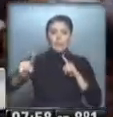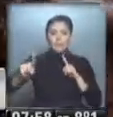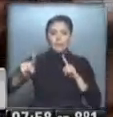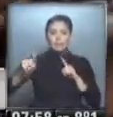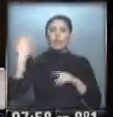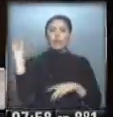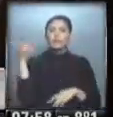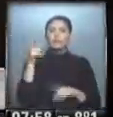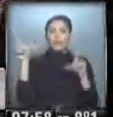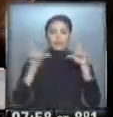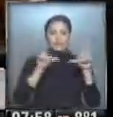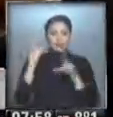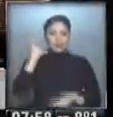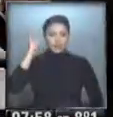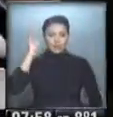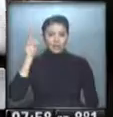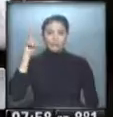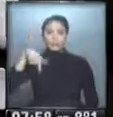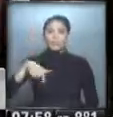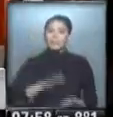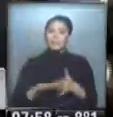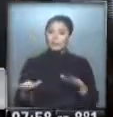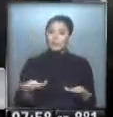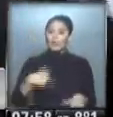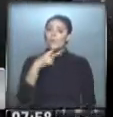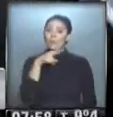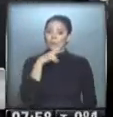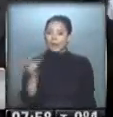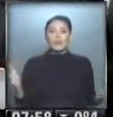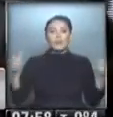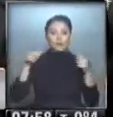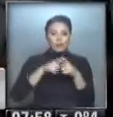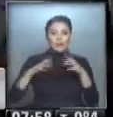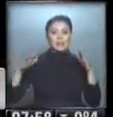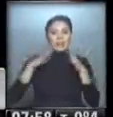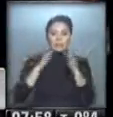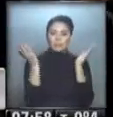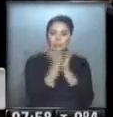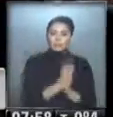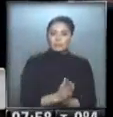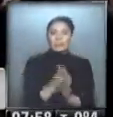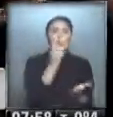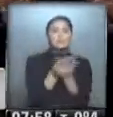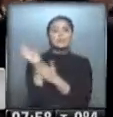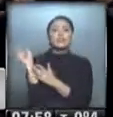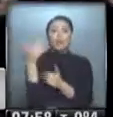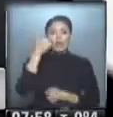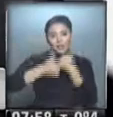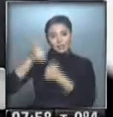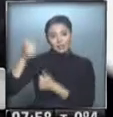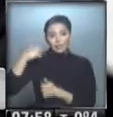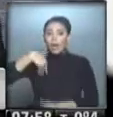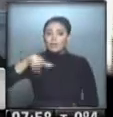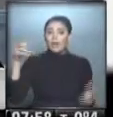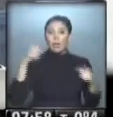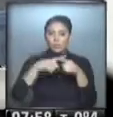por todos los medios de comunicación en ese marco el viernes se reunirán en la casa de altos estudios los representantes de todos los candidatos que van a